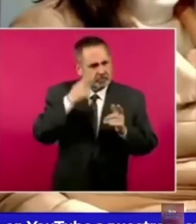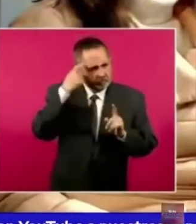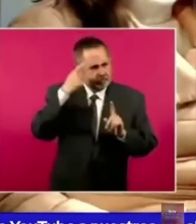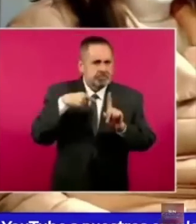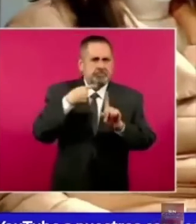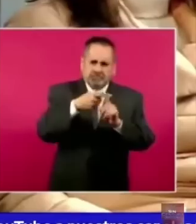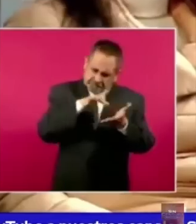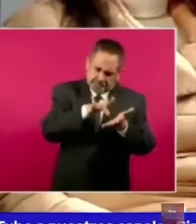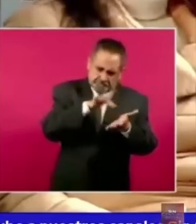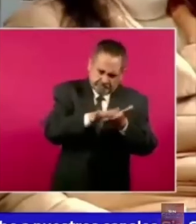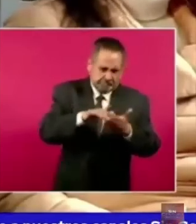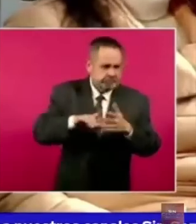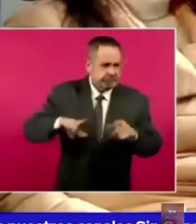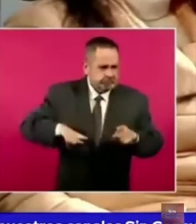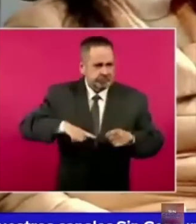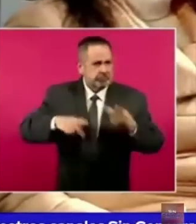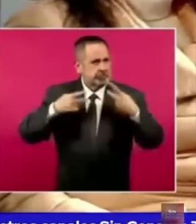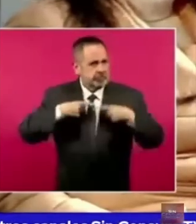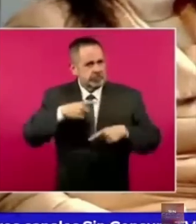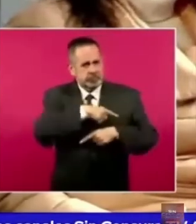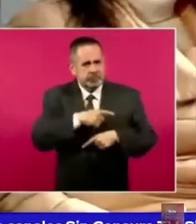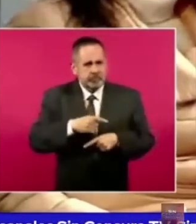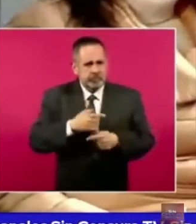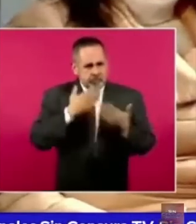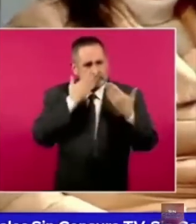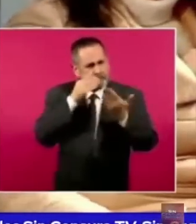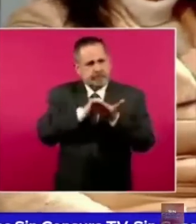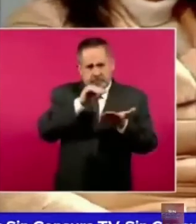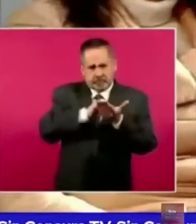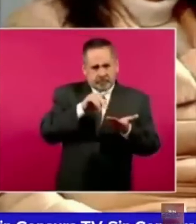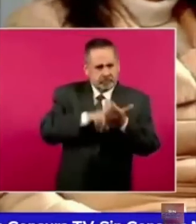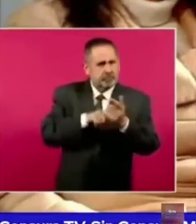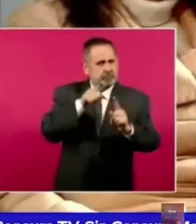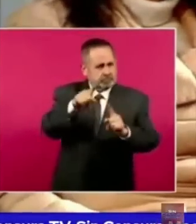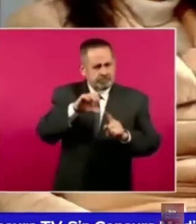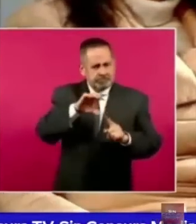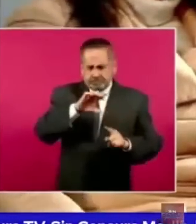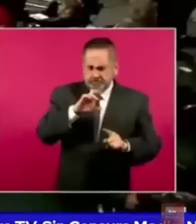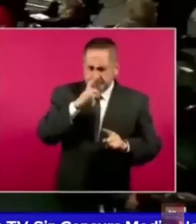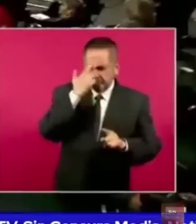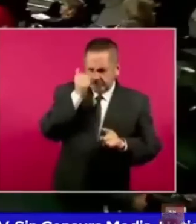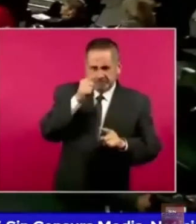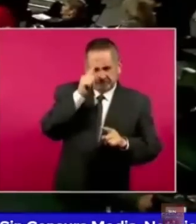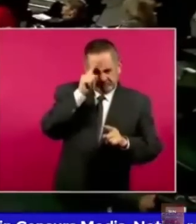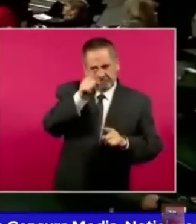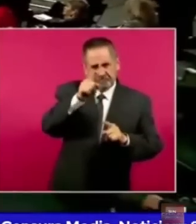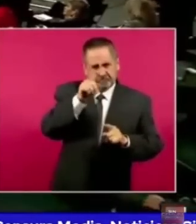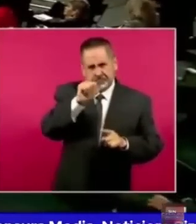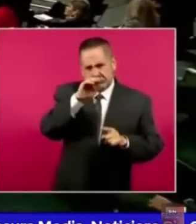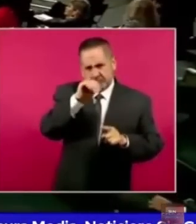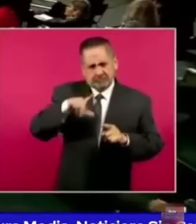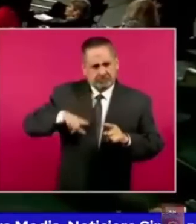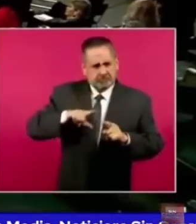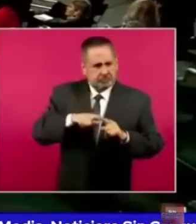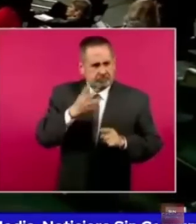su gobierno, porque es gente que sigue simpatizando con su gobierno. Y en el